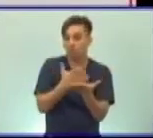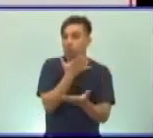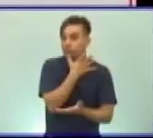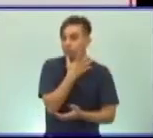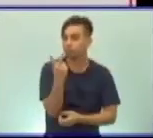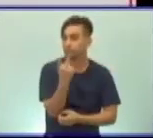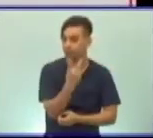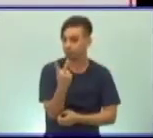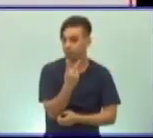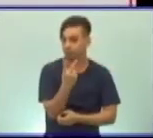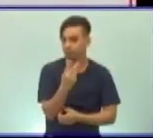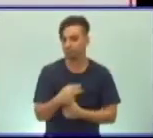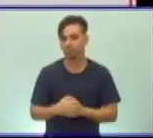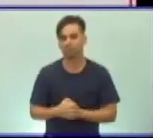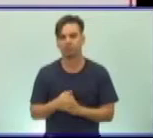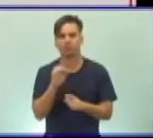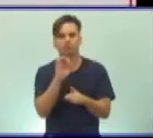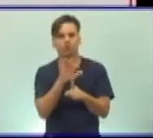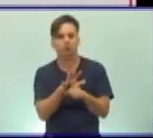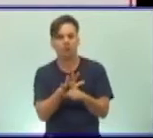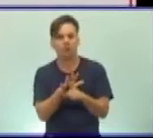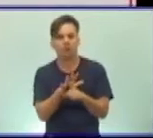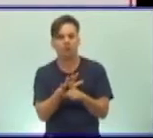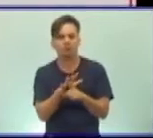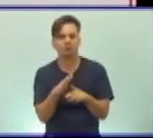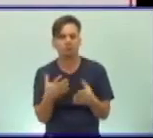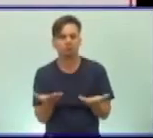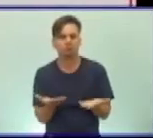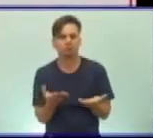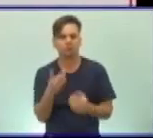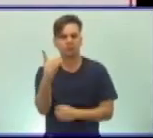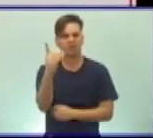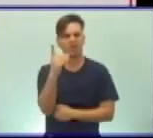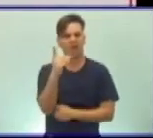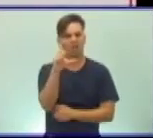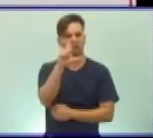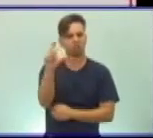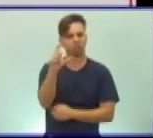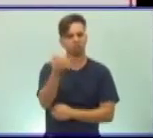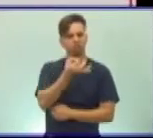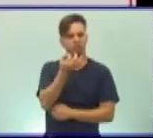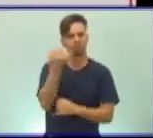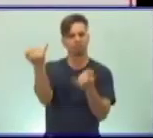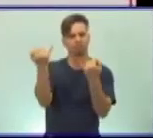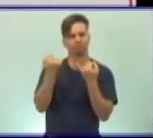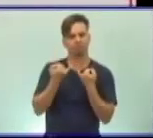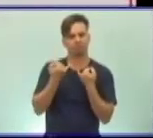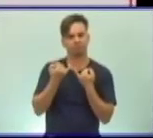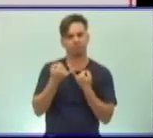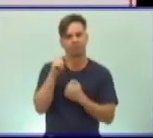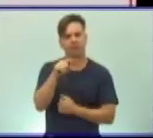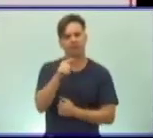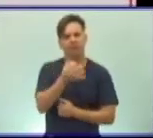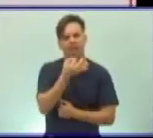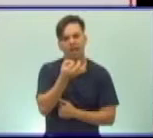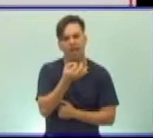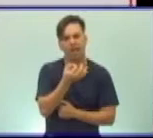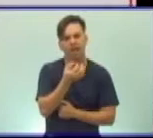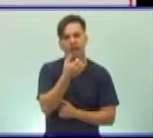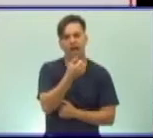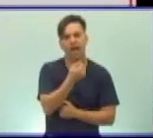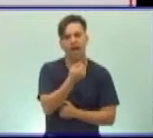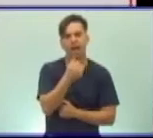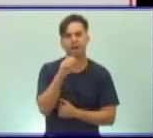semejantes. Y vamos a comenzar a interpretar los datos que nos da el ejercicio. Nos dice que ABCD es